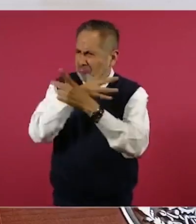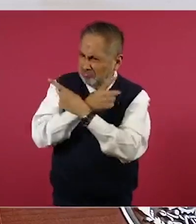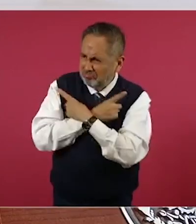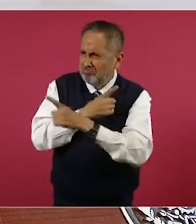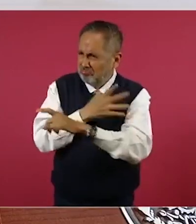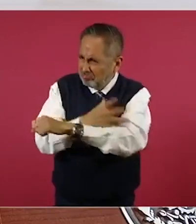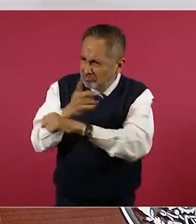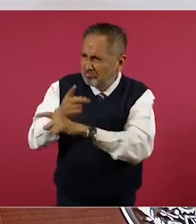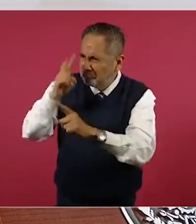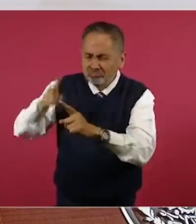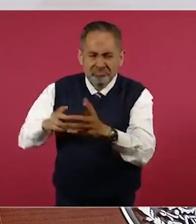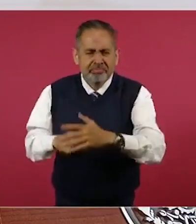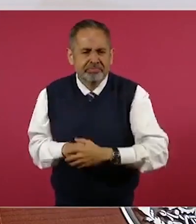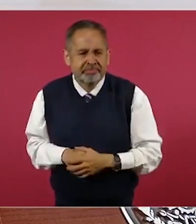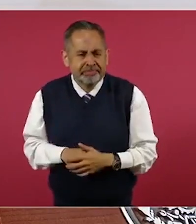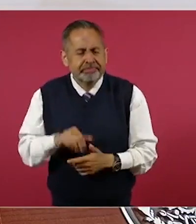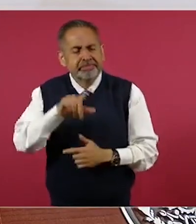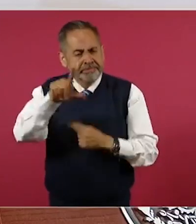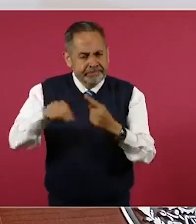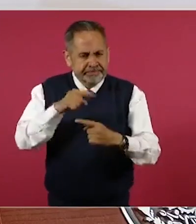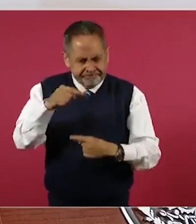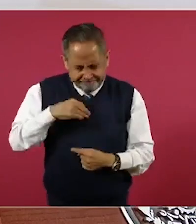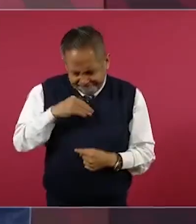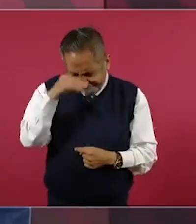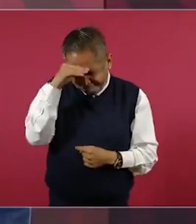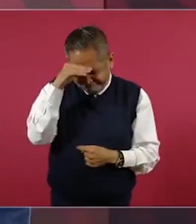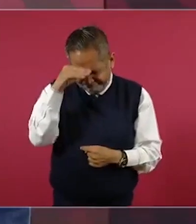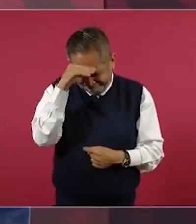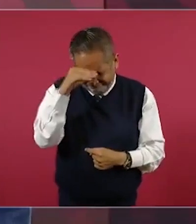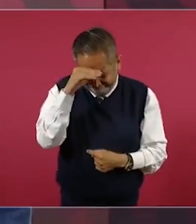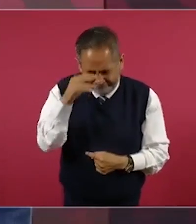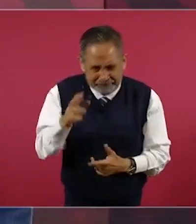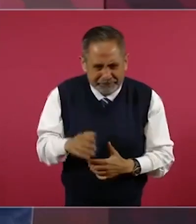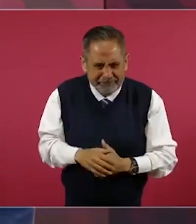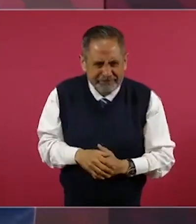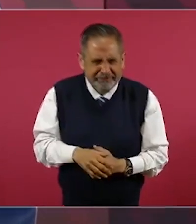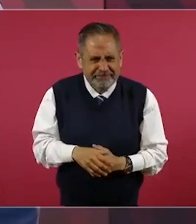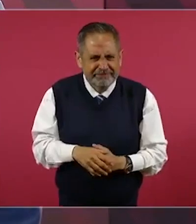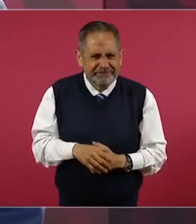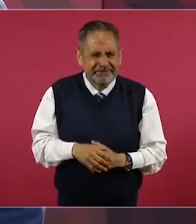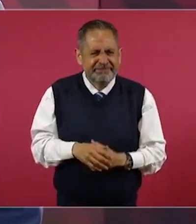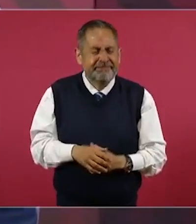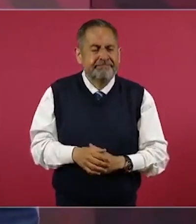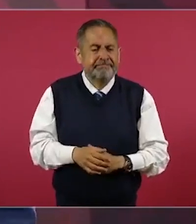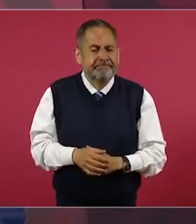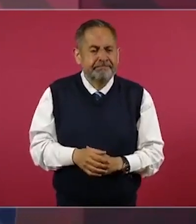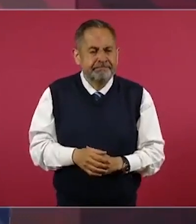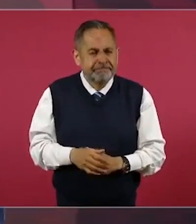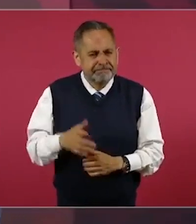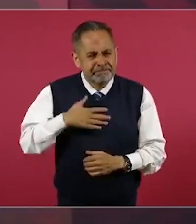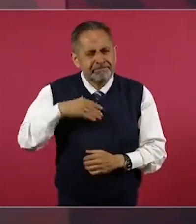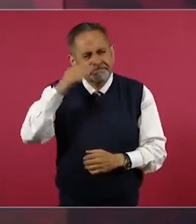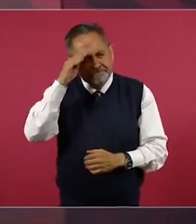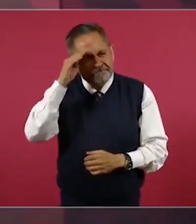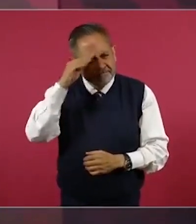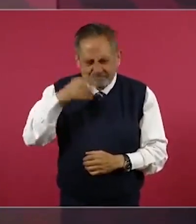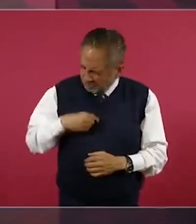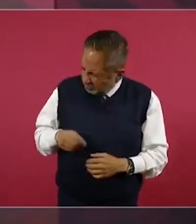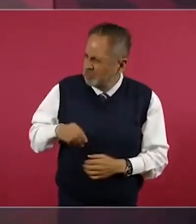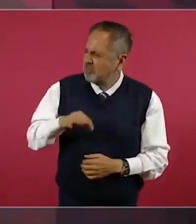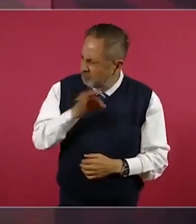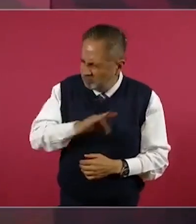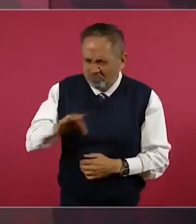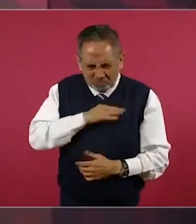pero después lo pensé más y dije este todavía hago